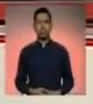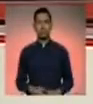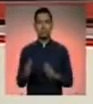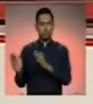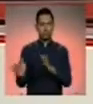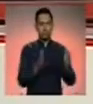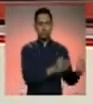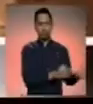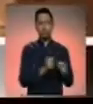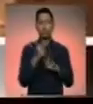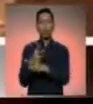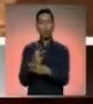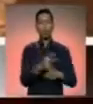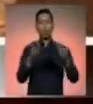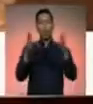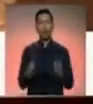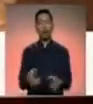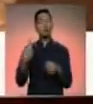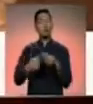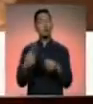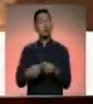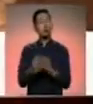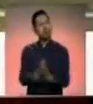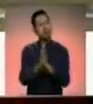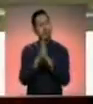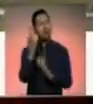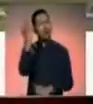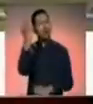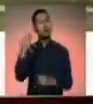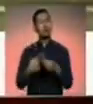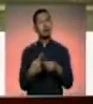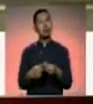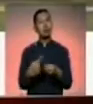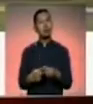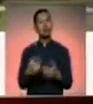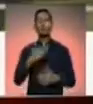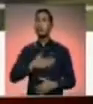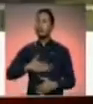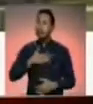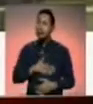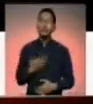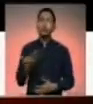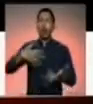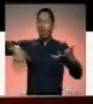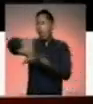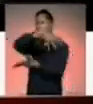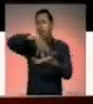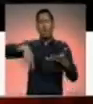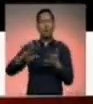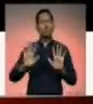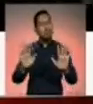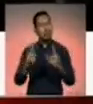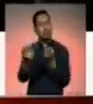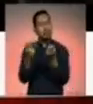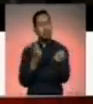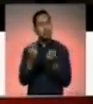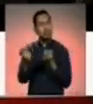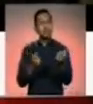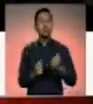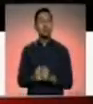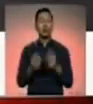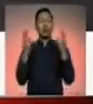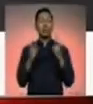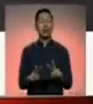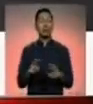Por otro lado, concejales capitalinos exhortan al alcalde de Quito, Mauricio Rodas, para que no permita hechos vandálicos en la capital.